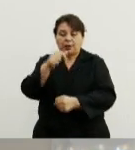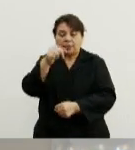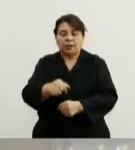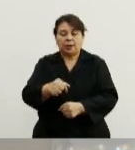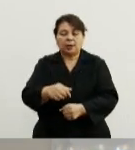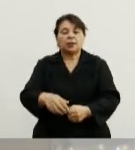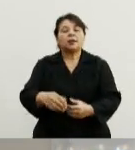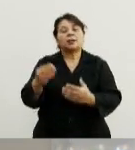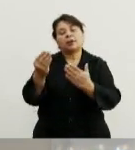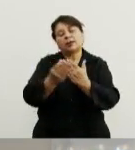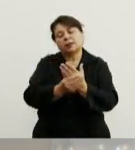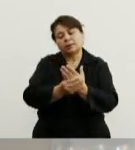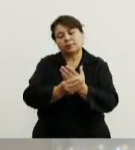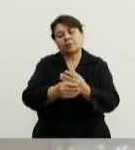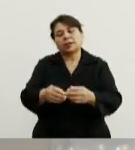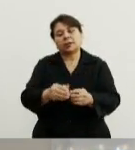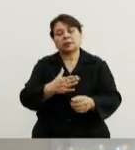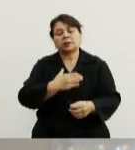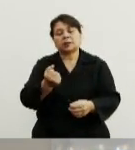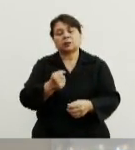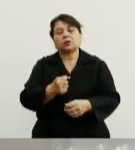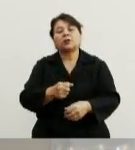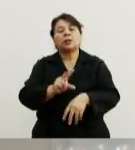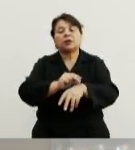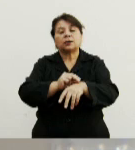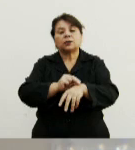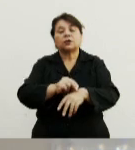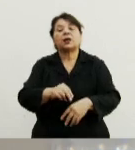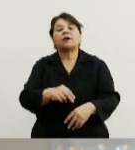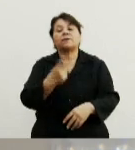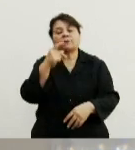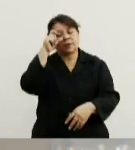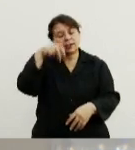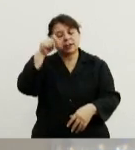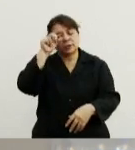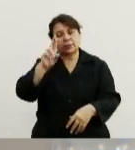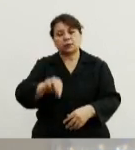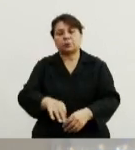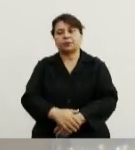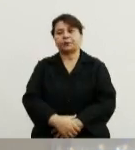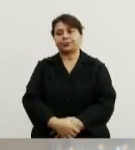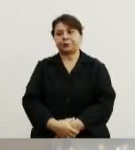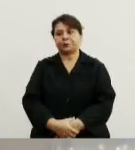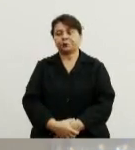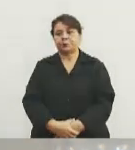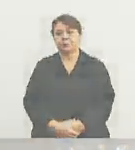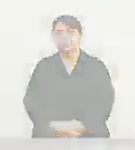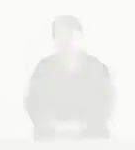señora ministra de salud pública de la provincia doctora alejandra venerando a todos buenos días muchas gracias